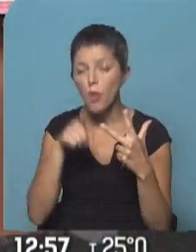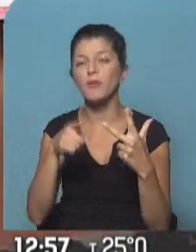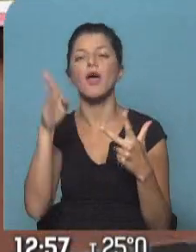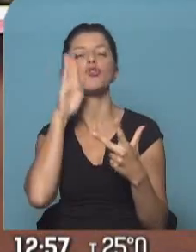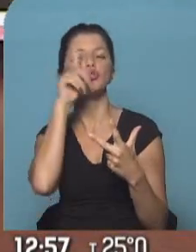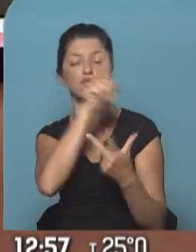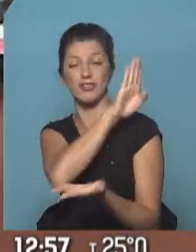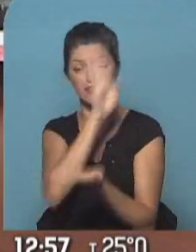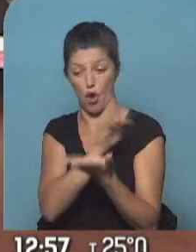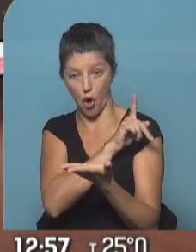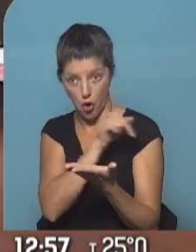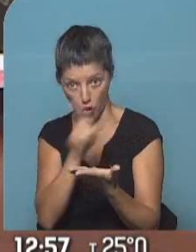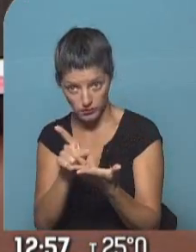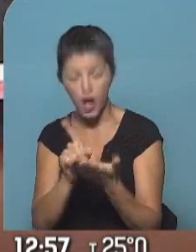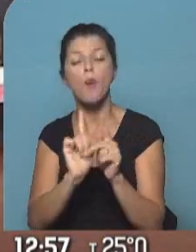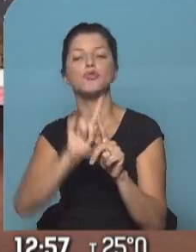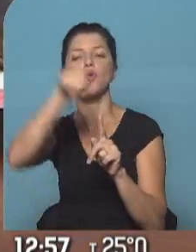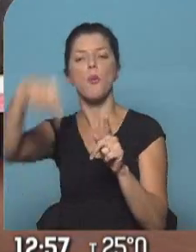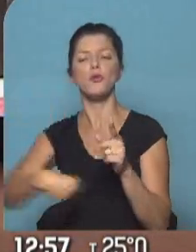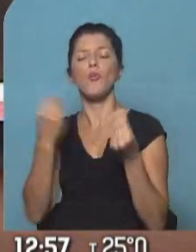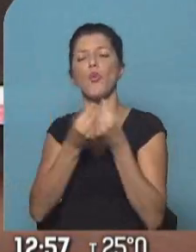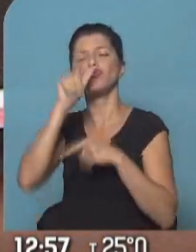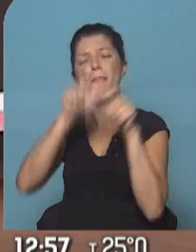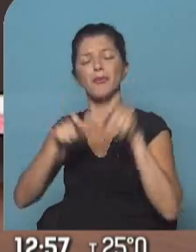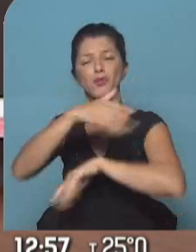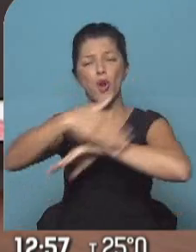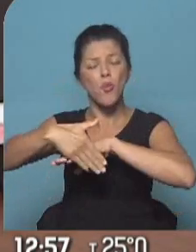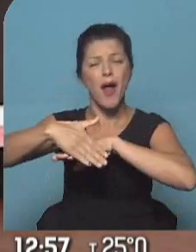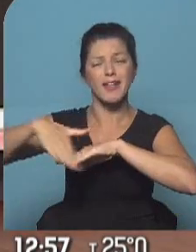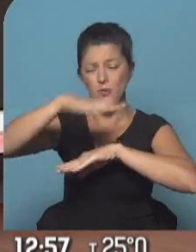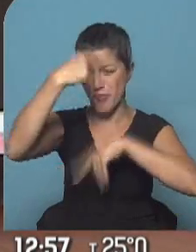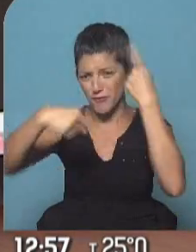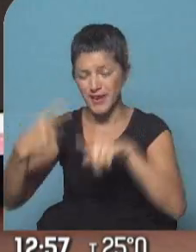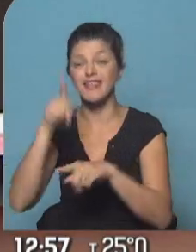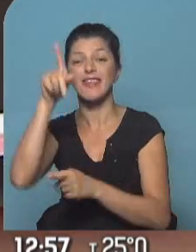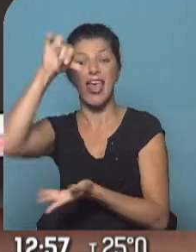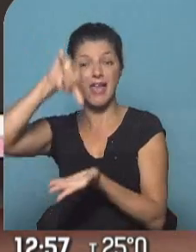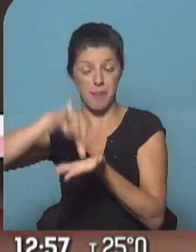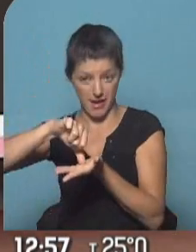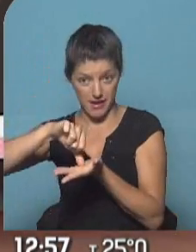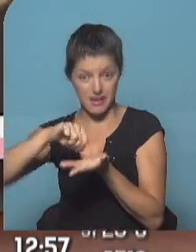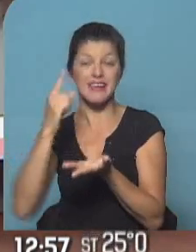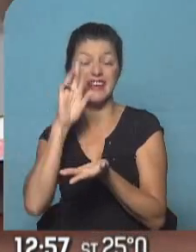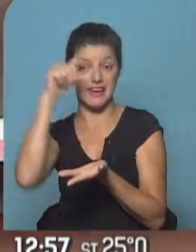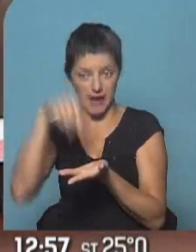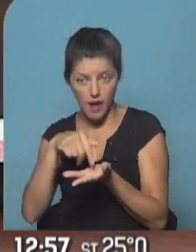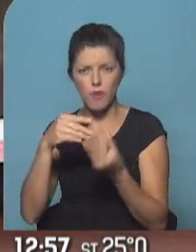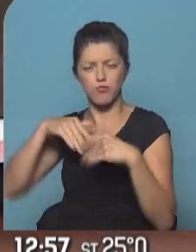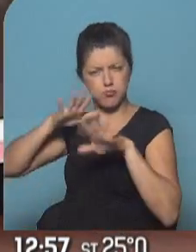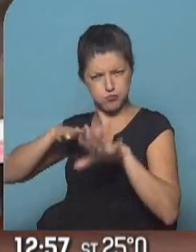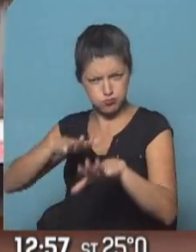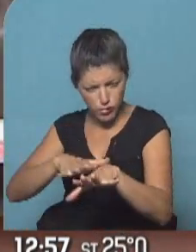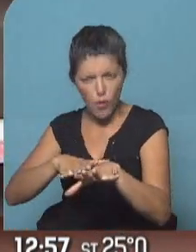Estados Unidos llevaron a multitudes a las calles de diferentes ciudades en Irán. Las protestas terminaron con más de 20 muertos,